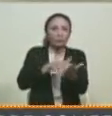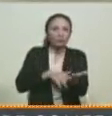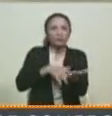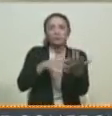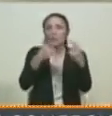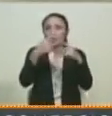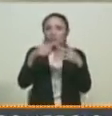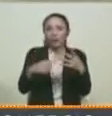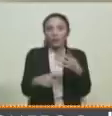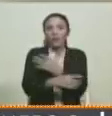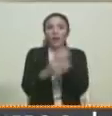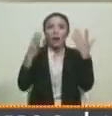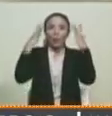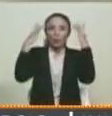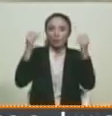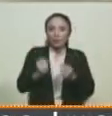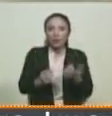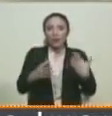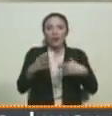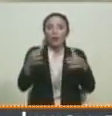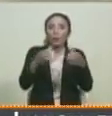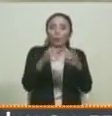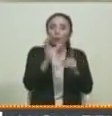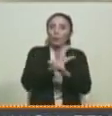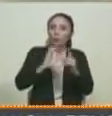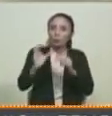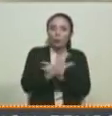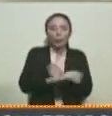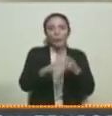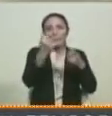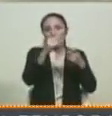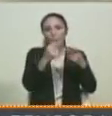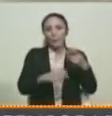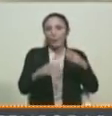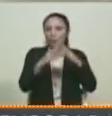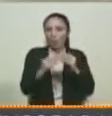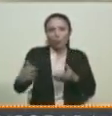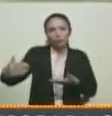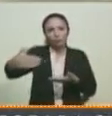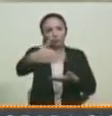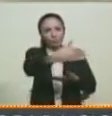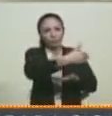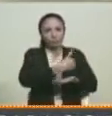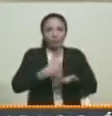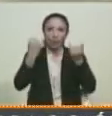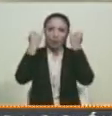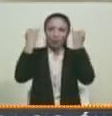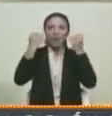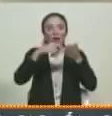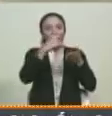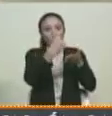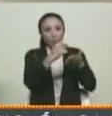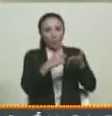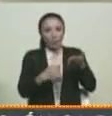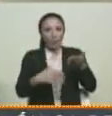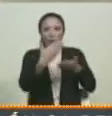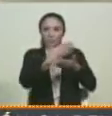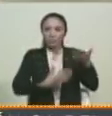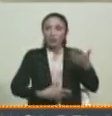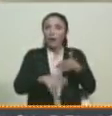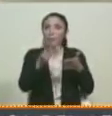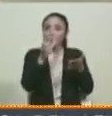a los intelectuales, a los sectores de la cultura, para escuchar a la juventud estudiantil,